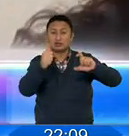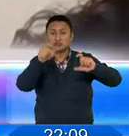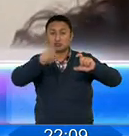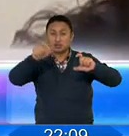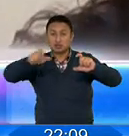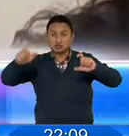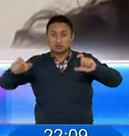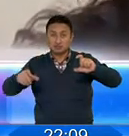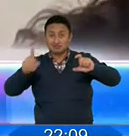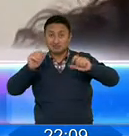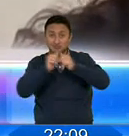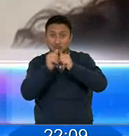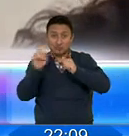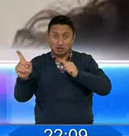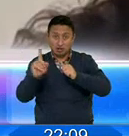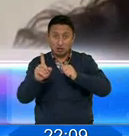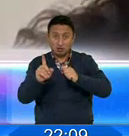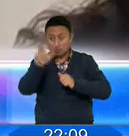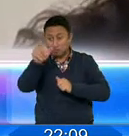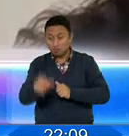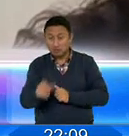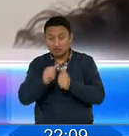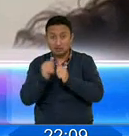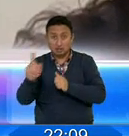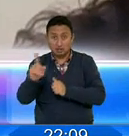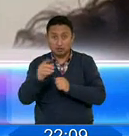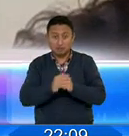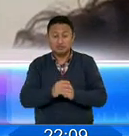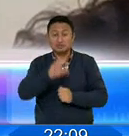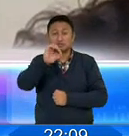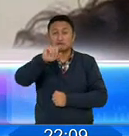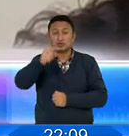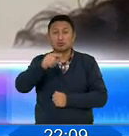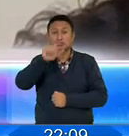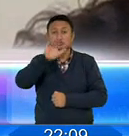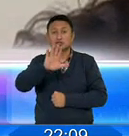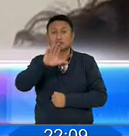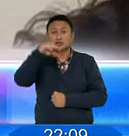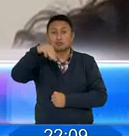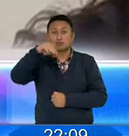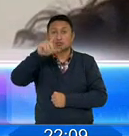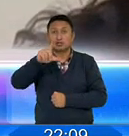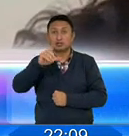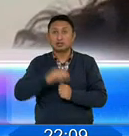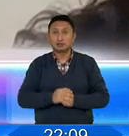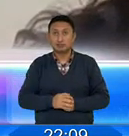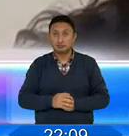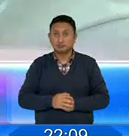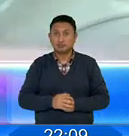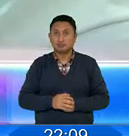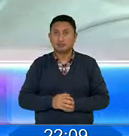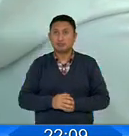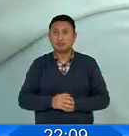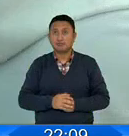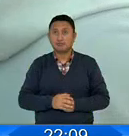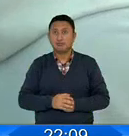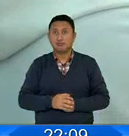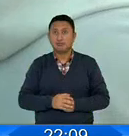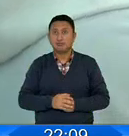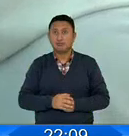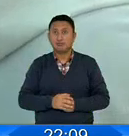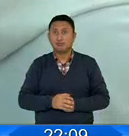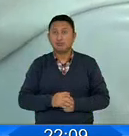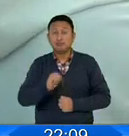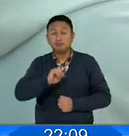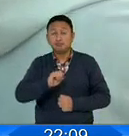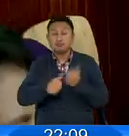que cada dosis para cada usuario es de 0.5 ml intramuscular. La disposición de la